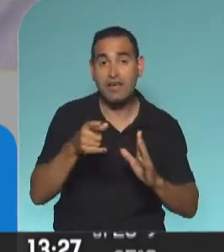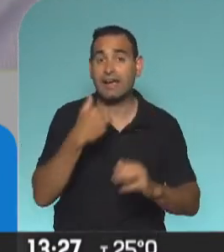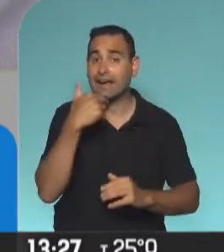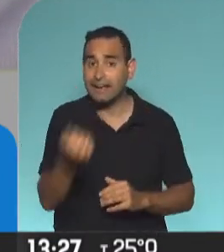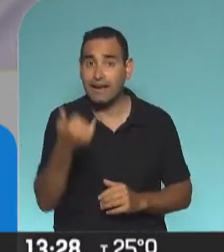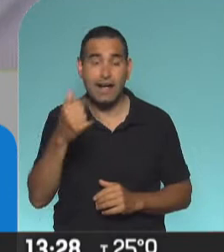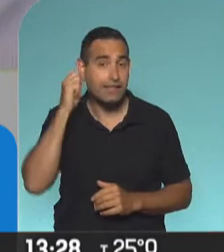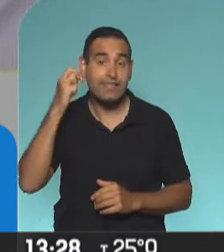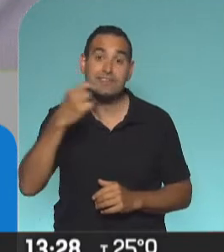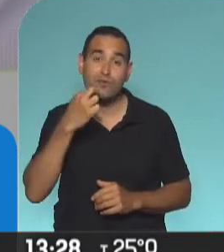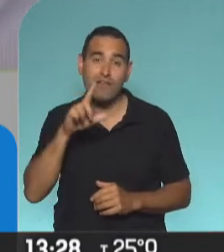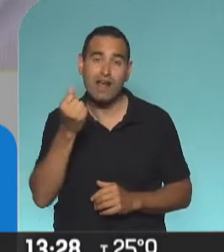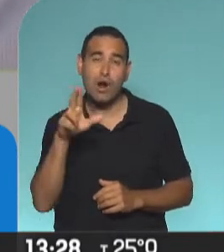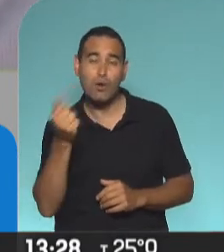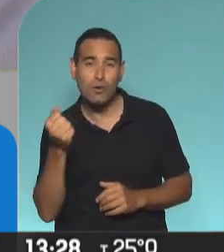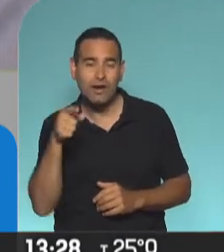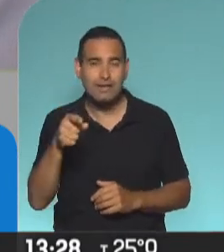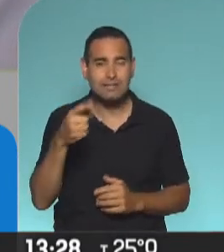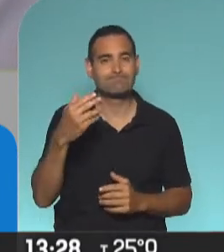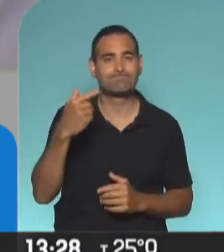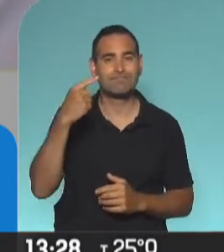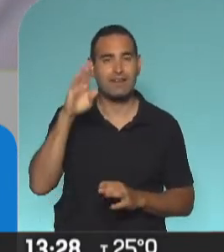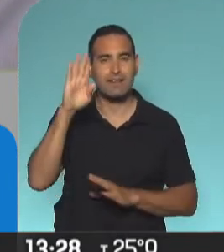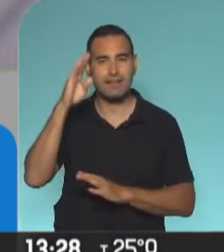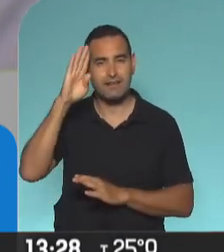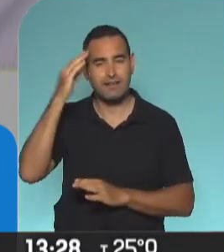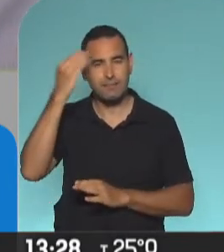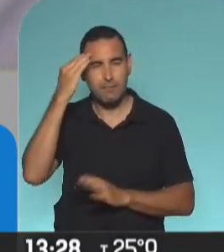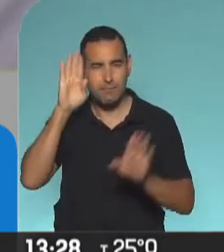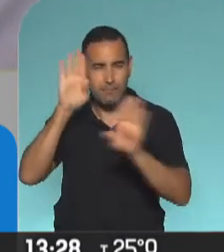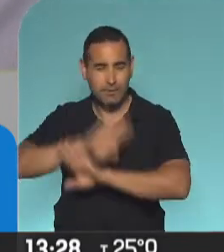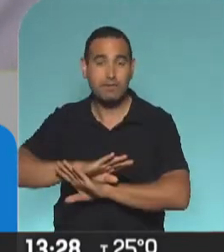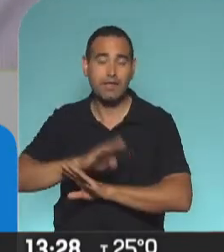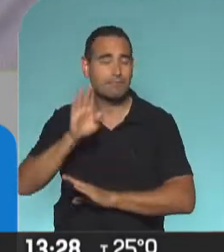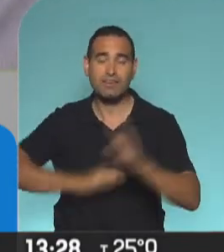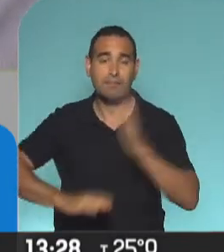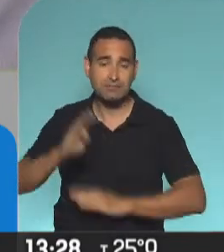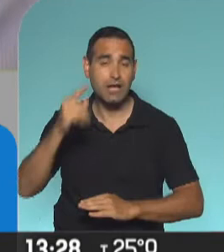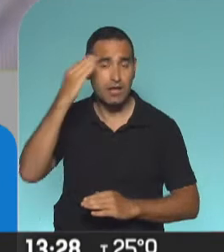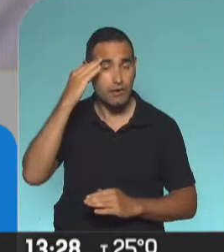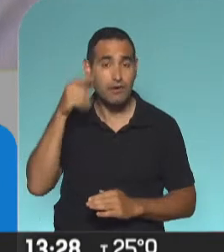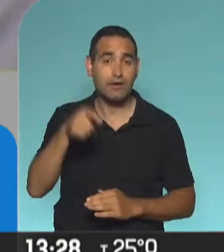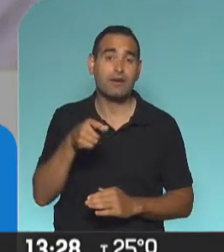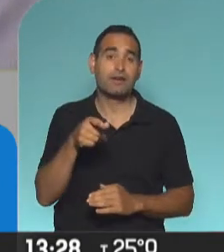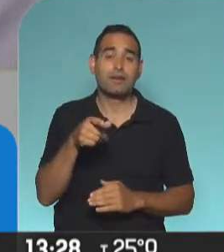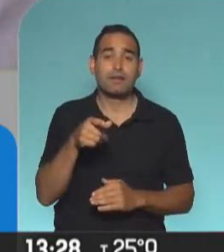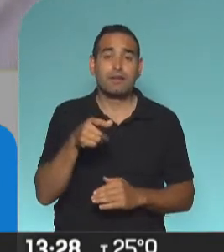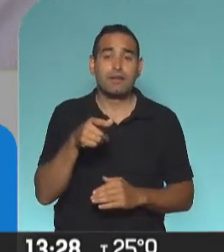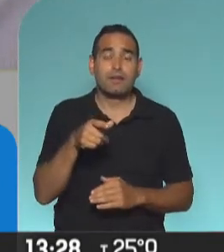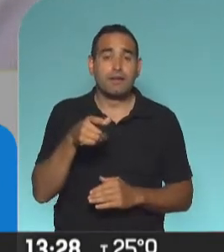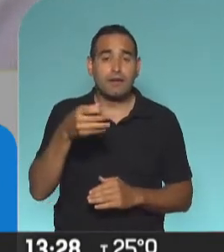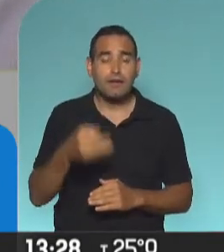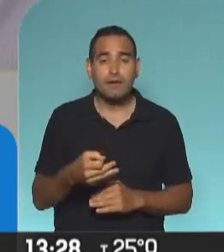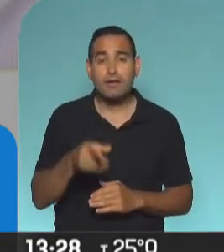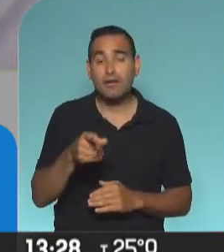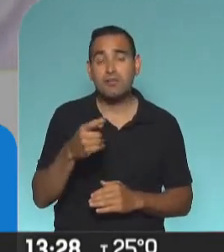de 19 años, Laura, con cierto retraso madurativo, de hecho tiene la maduración a los 19 de una niña de 8 años.